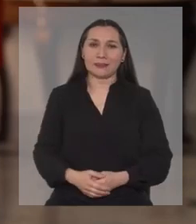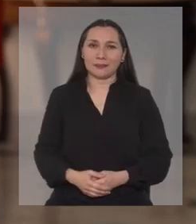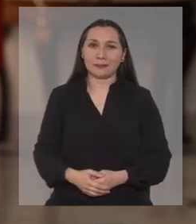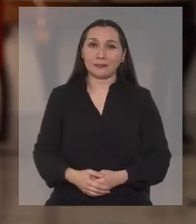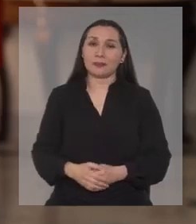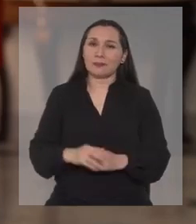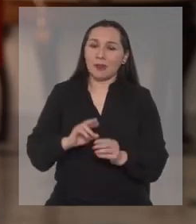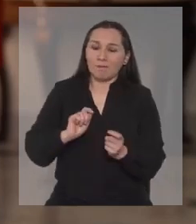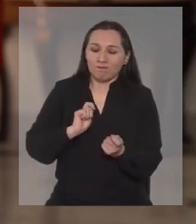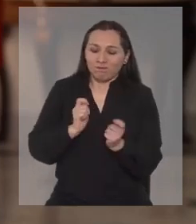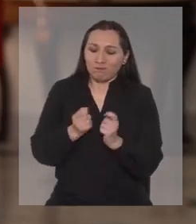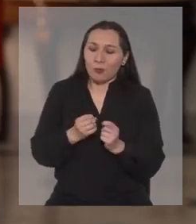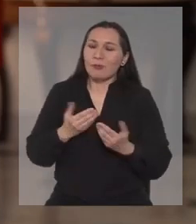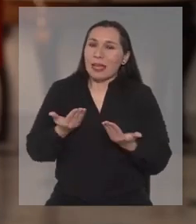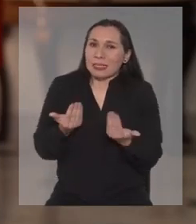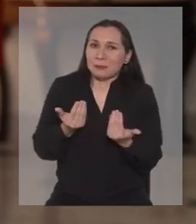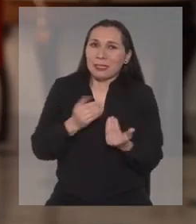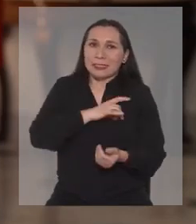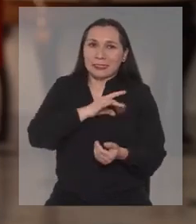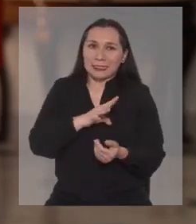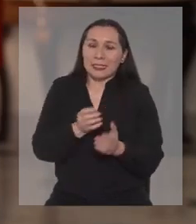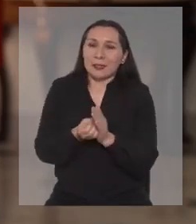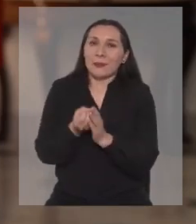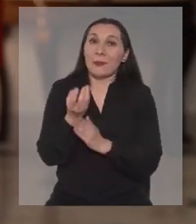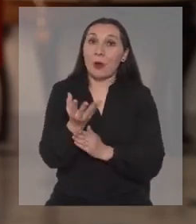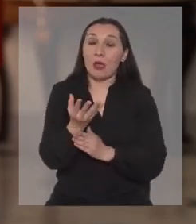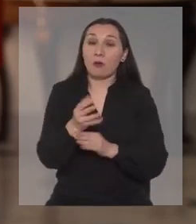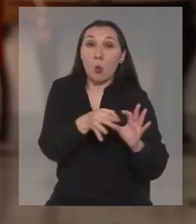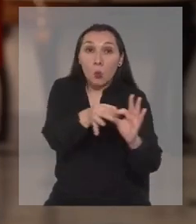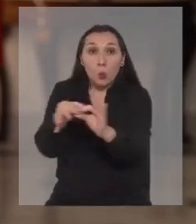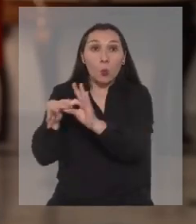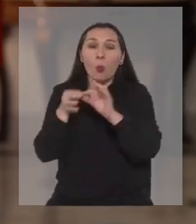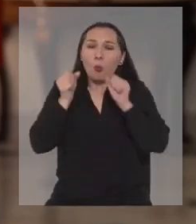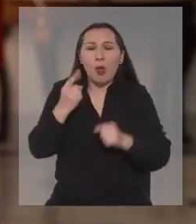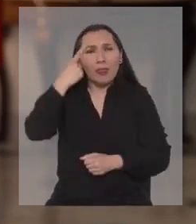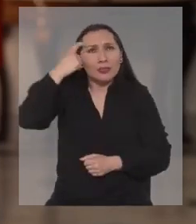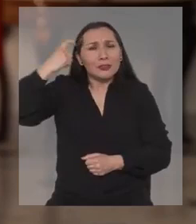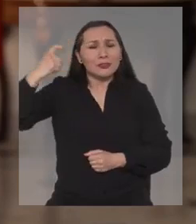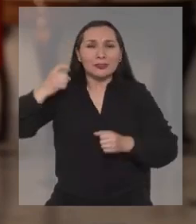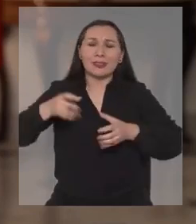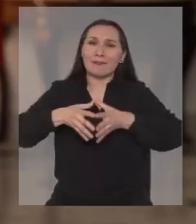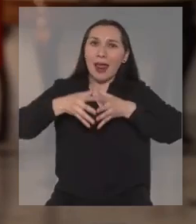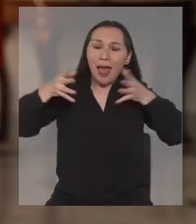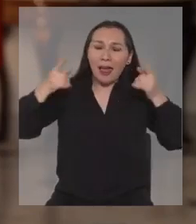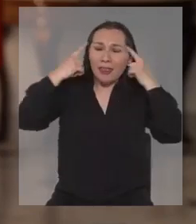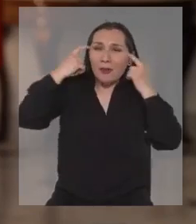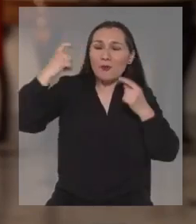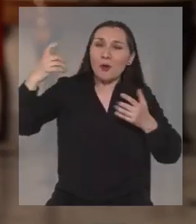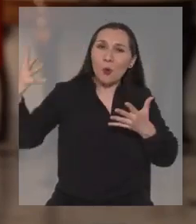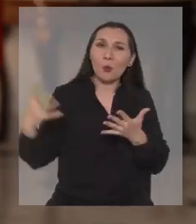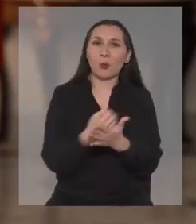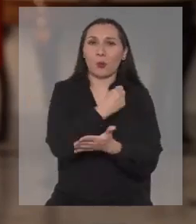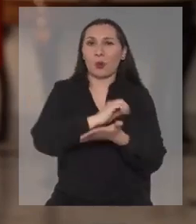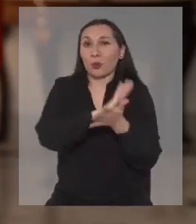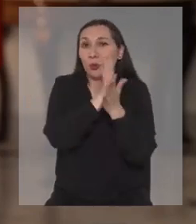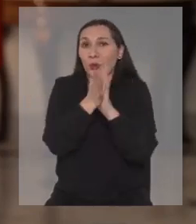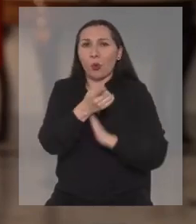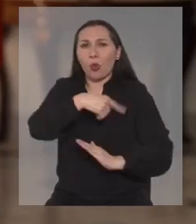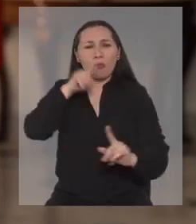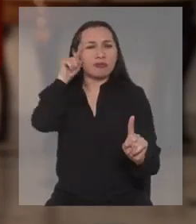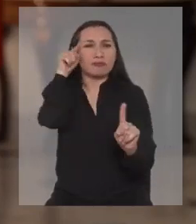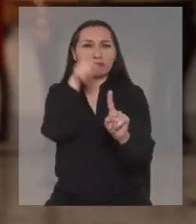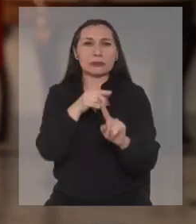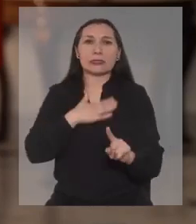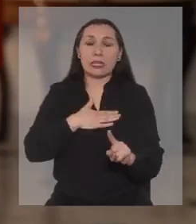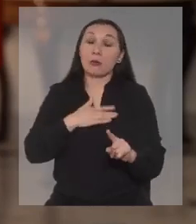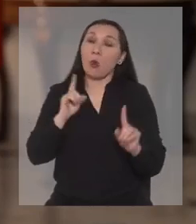2023 renovemos las esperanzas en Chile porque cuando actuamos unidos podemos soñar en grande y lograr todo lo